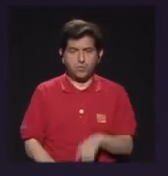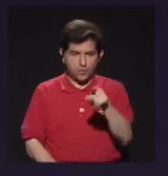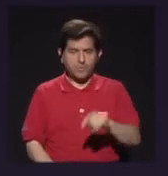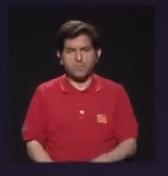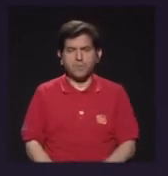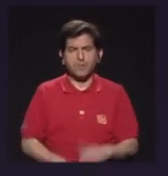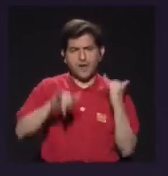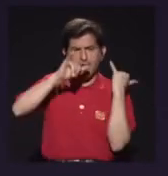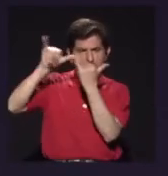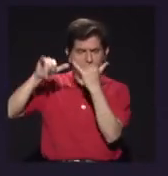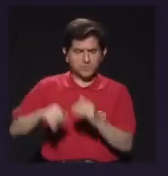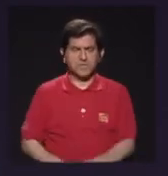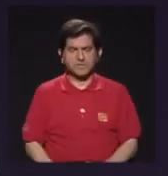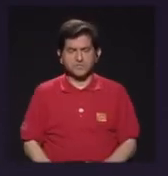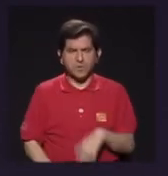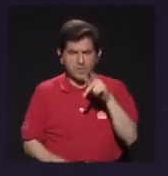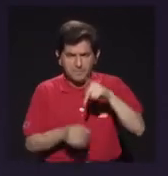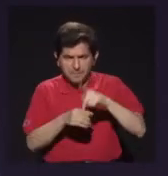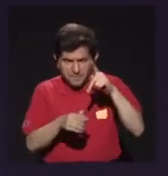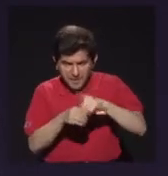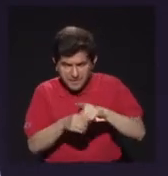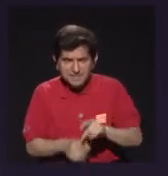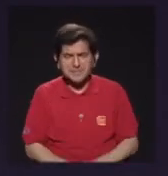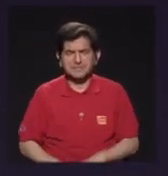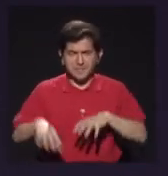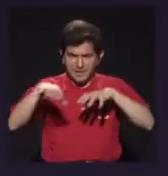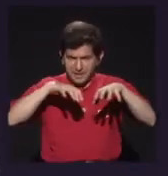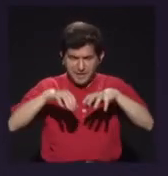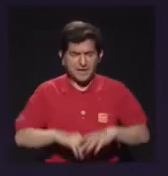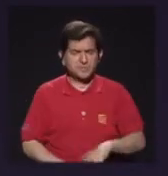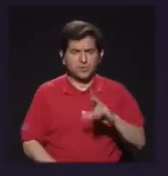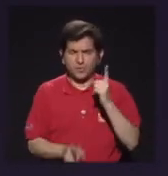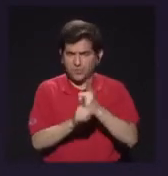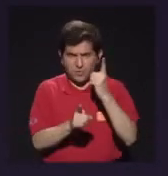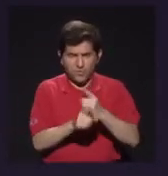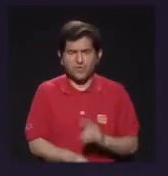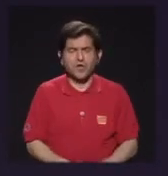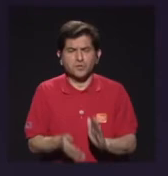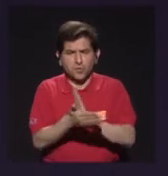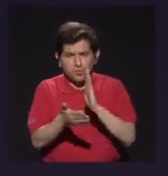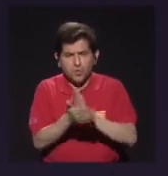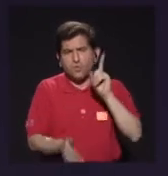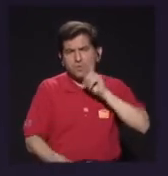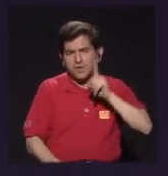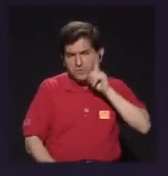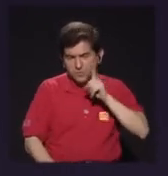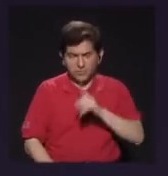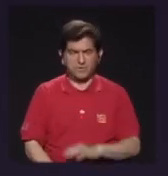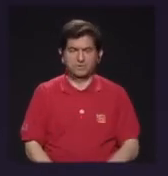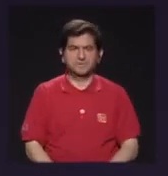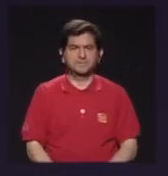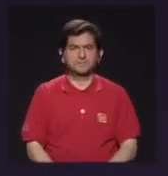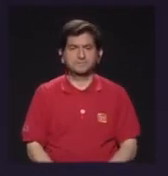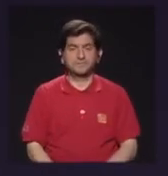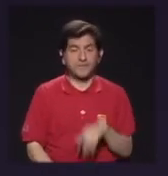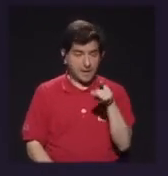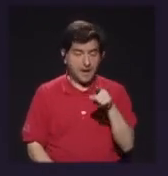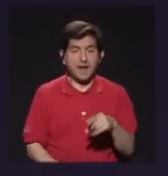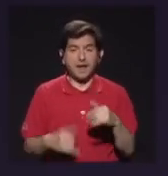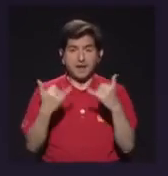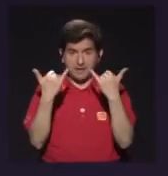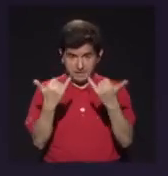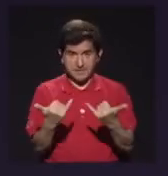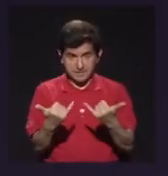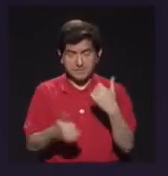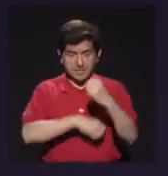y acusado de delitos de asociación ilícita falsificación de firma fraude de simulación y falsificación de otros documentos públicos e incluso fue eso en el dos